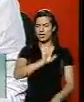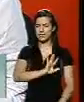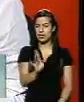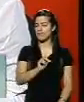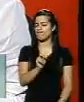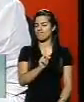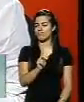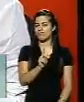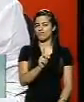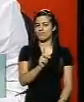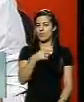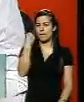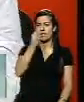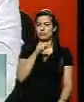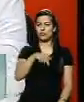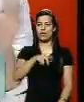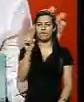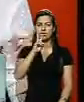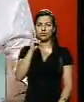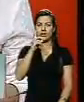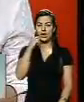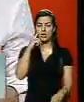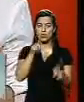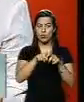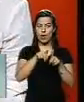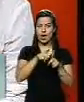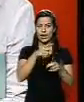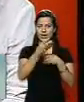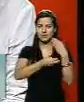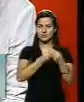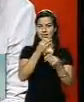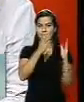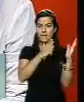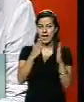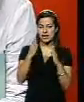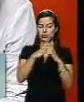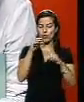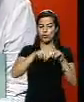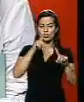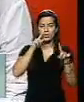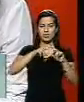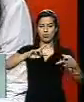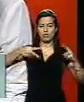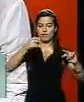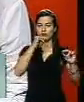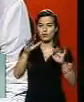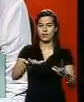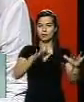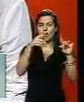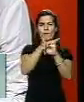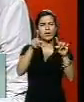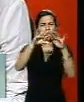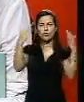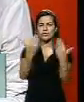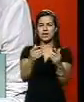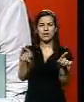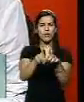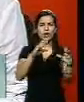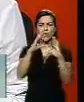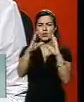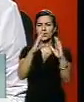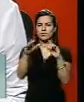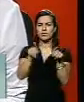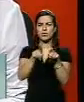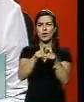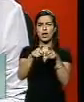laboratorio, pero efectivamente en el mundo está esta distorsión de la comunicación, donde la comunicación es un